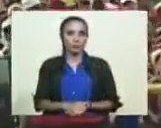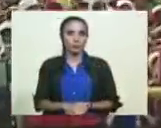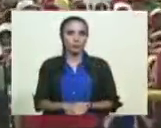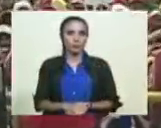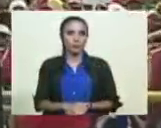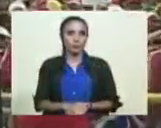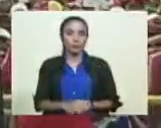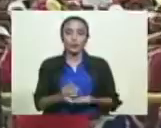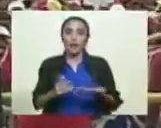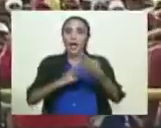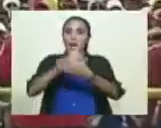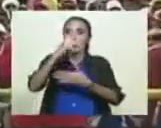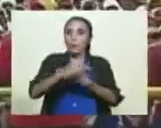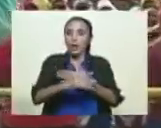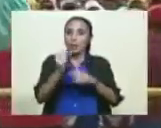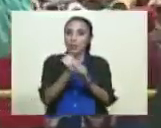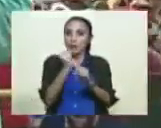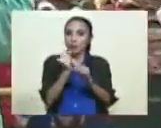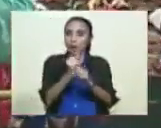El plan Chamba Juvenil.